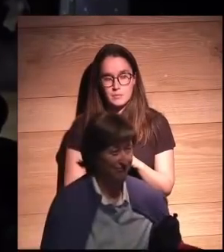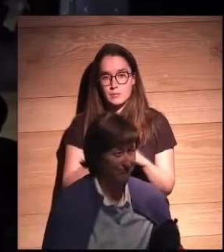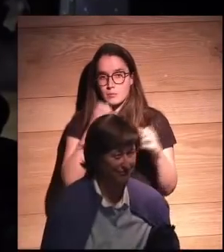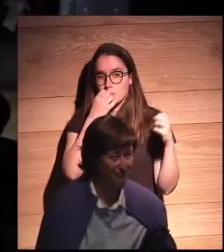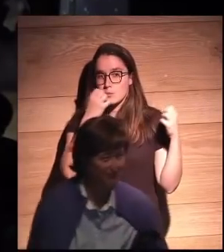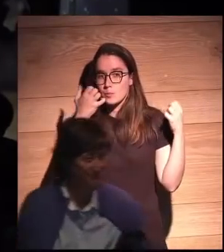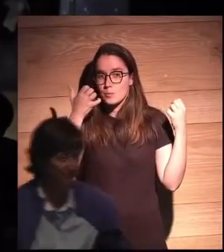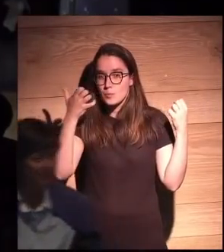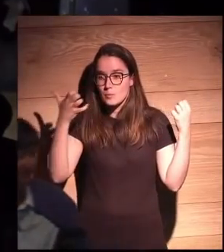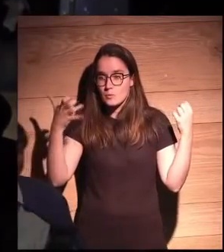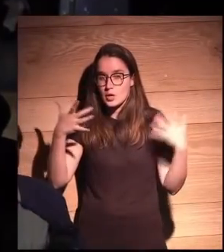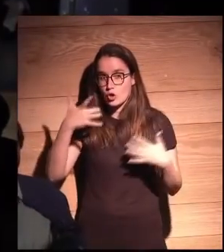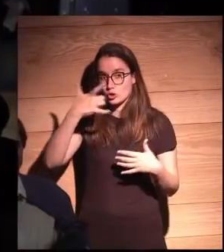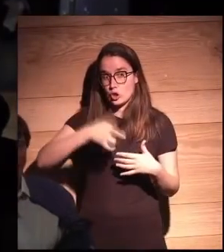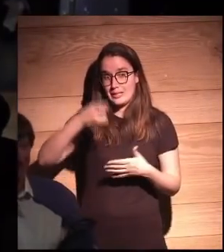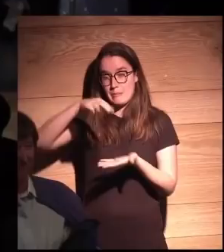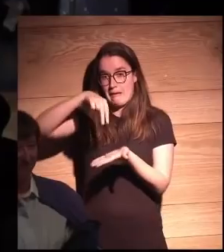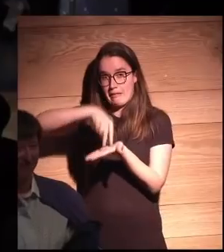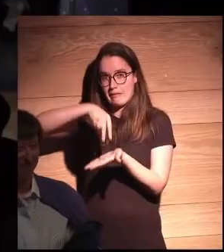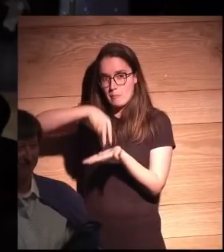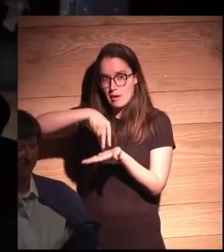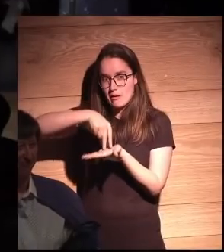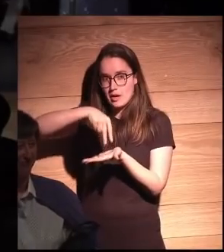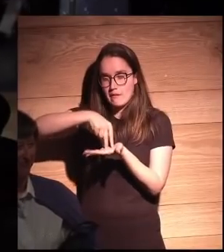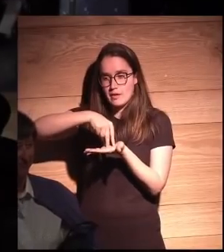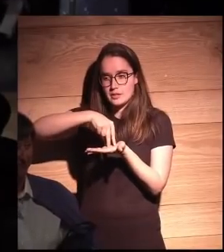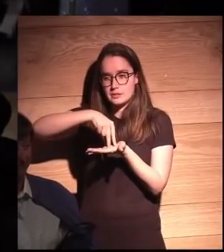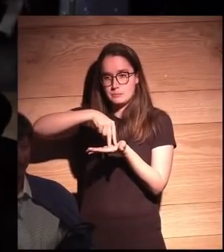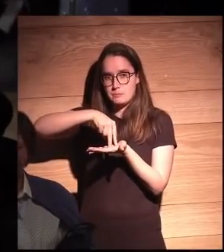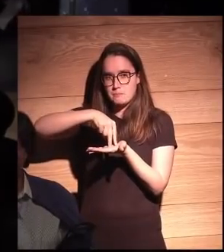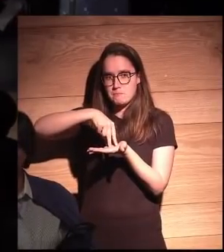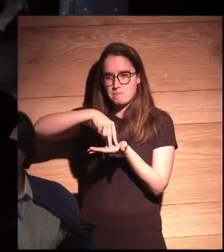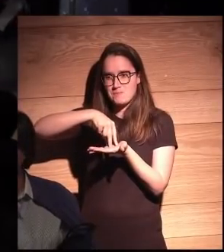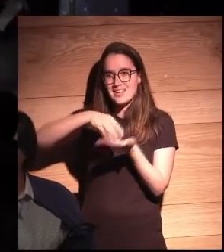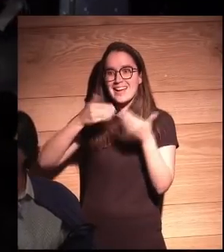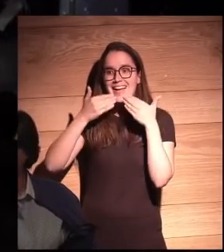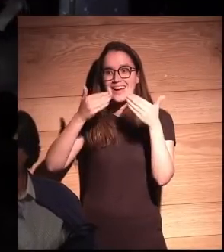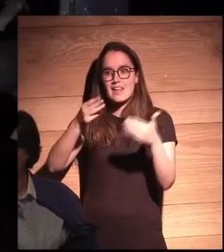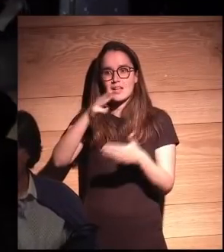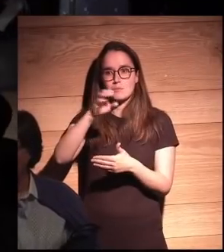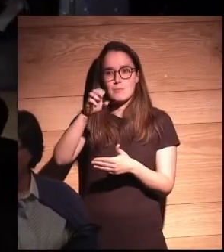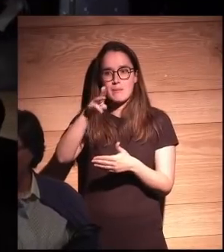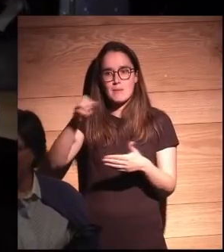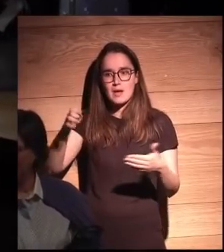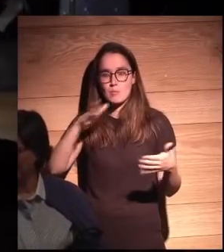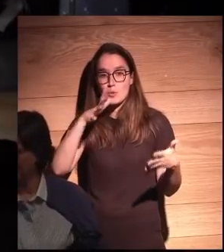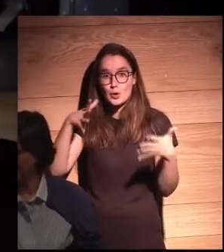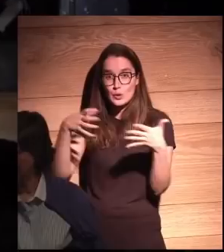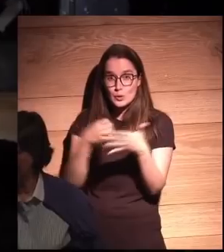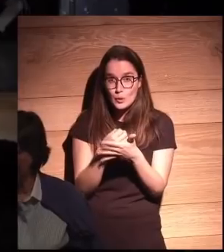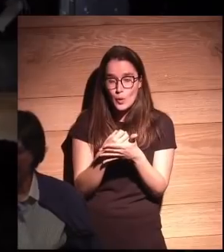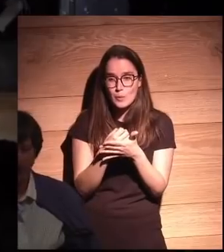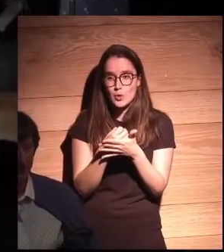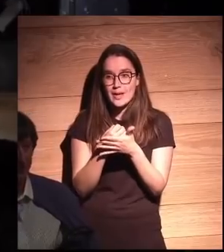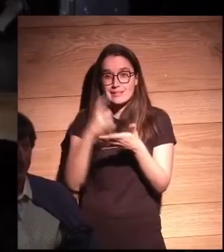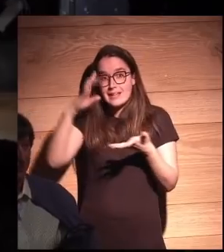Bueno, pues yo también de pie, siguiendo a More, que gracias, Pepa, por todo, porque